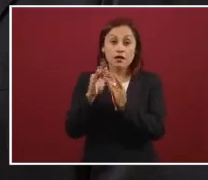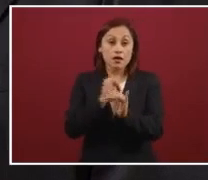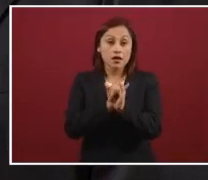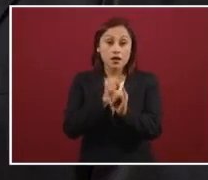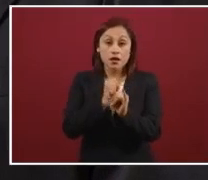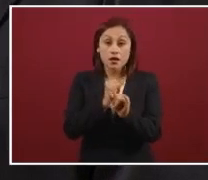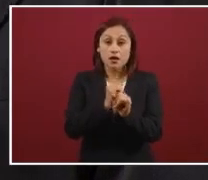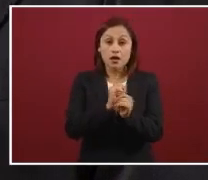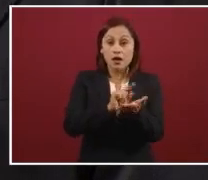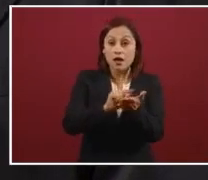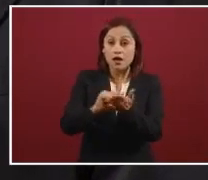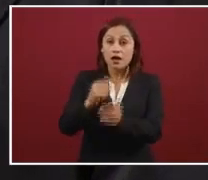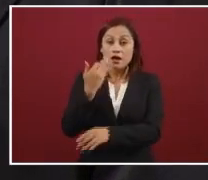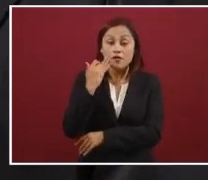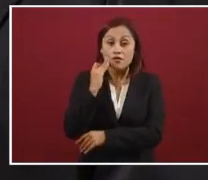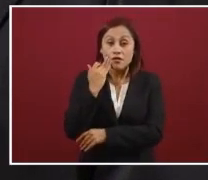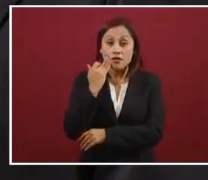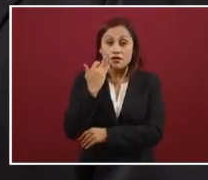Ahora no.